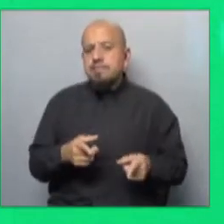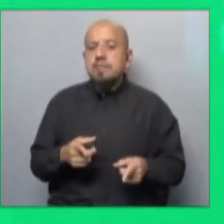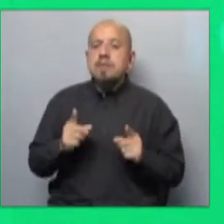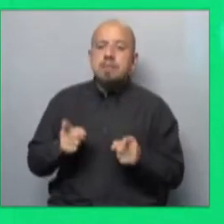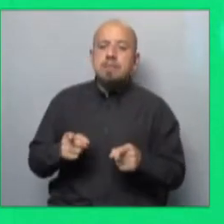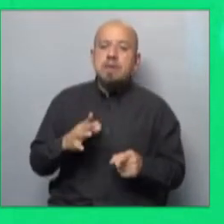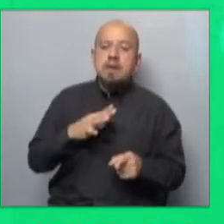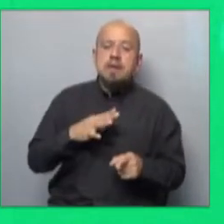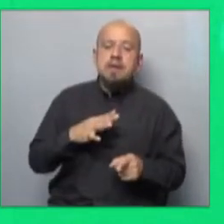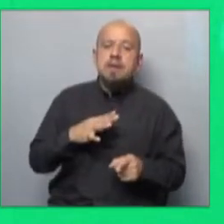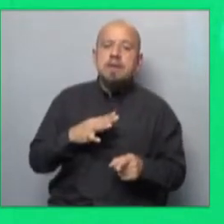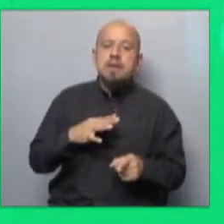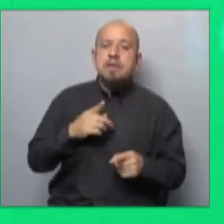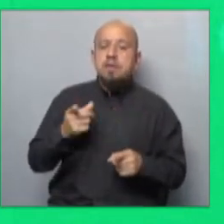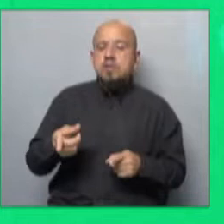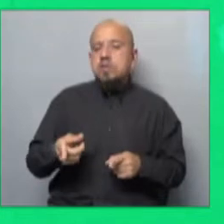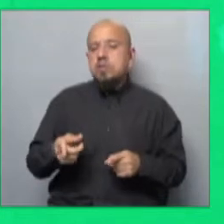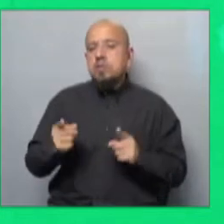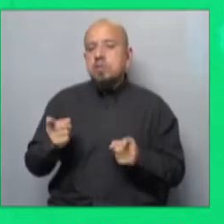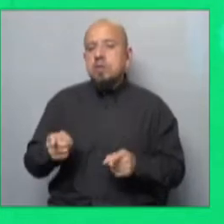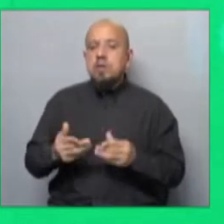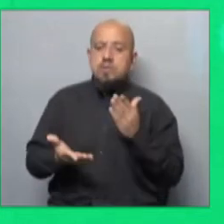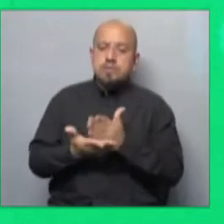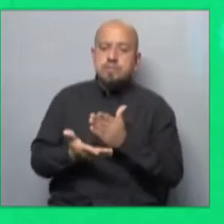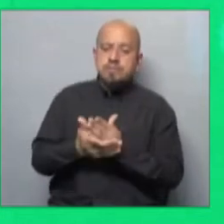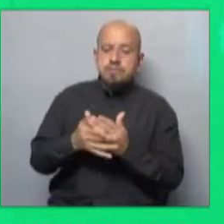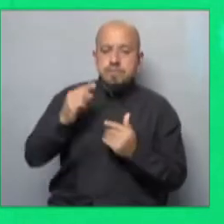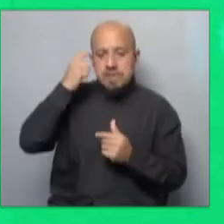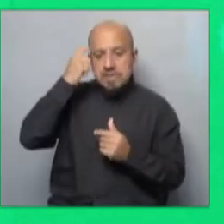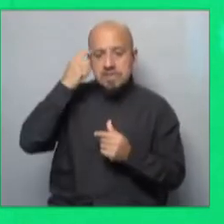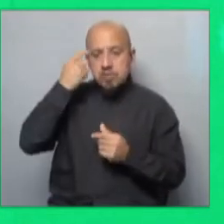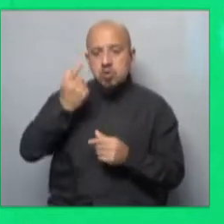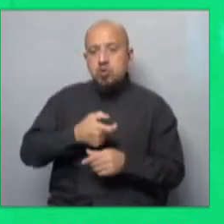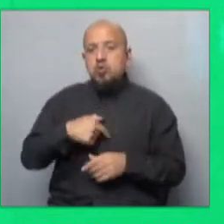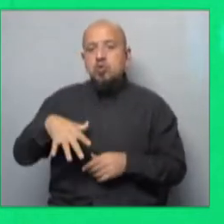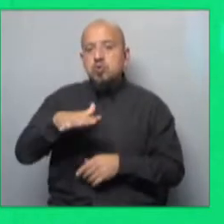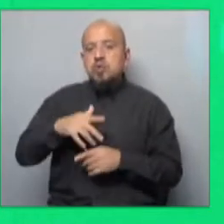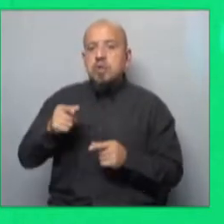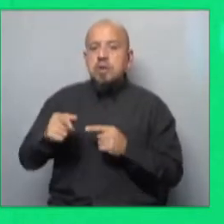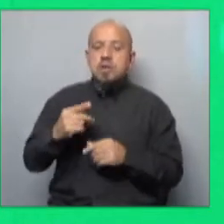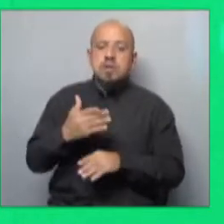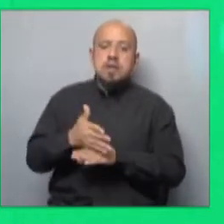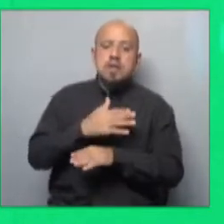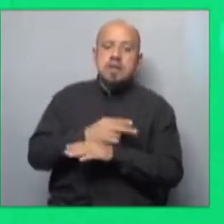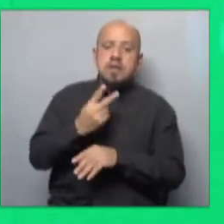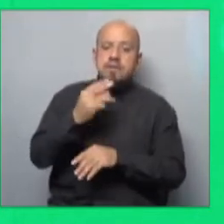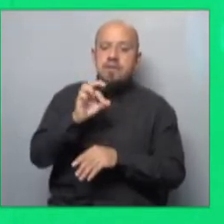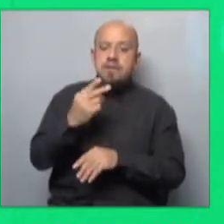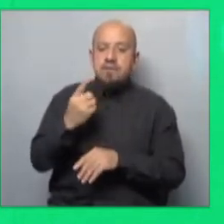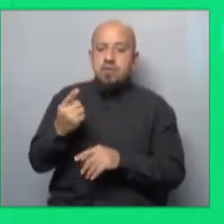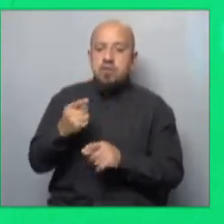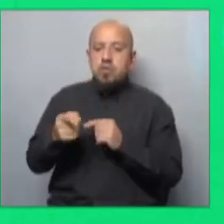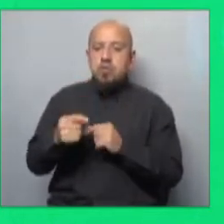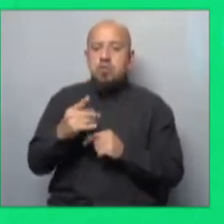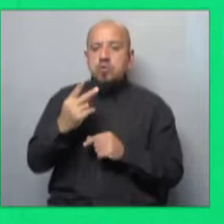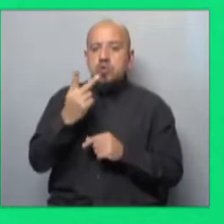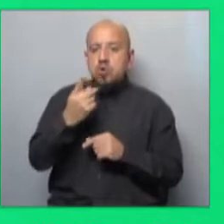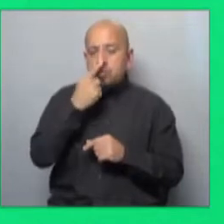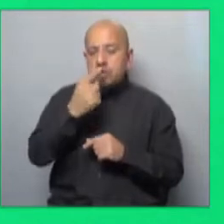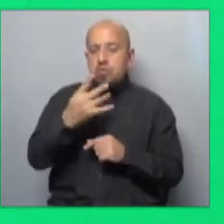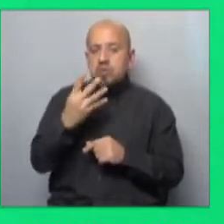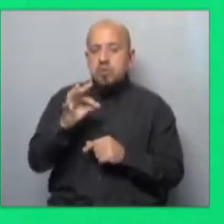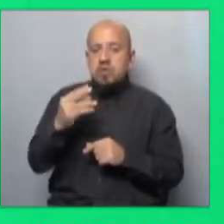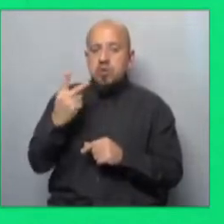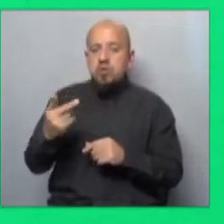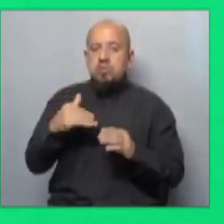también hubo un número importante de asistencias psicosociales como decíamos antes en 2021 fueron 2.402 a mayores de 18